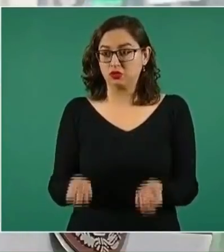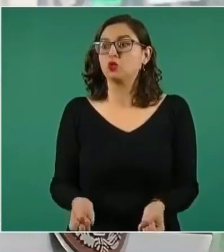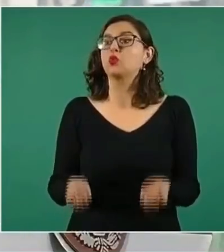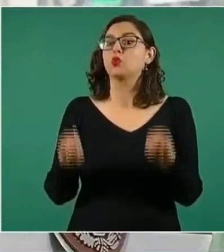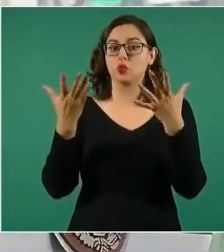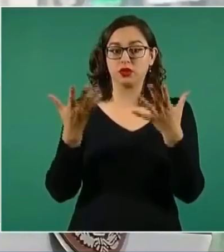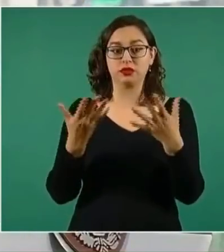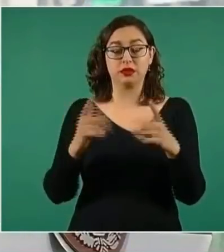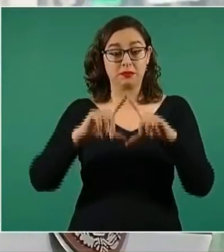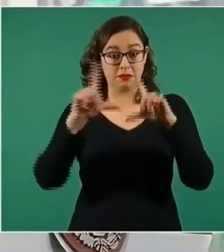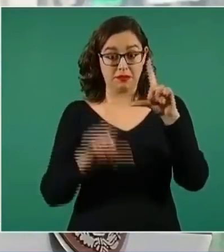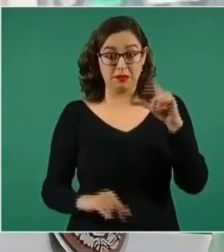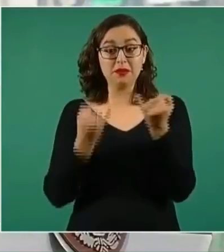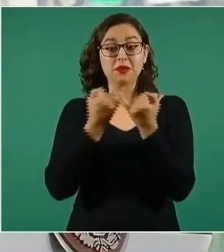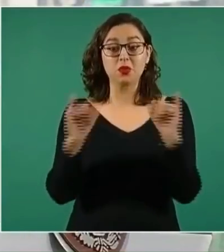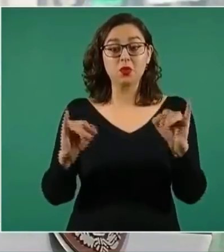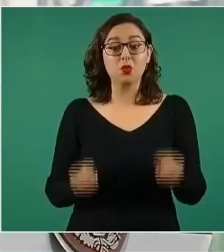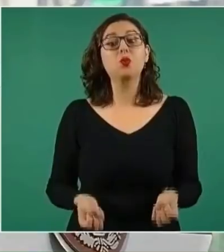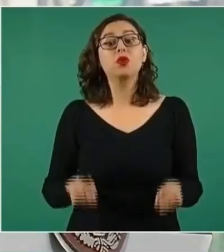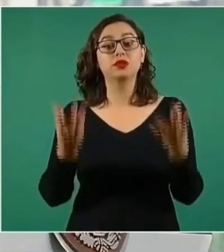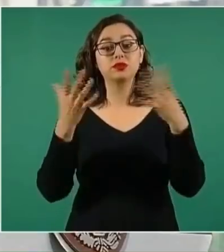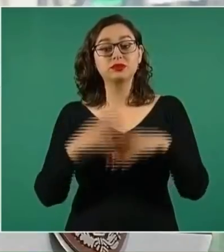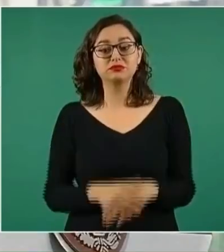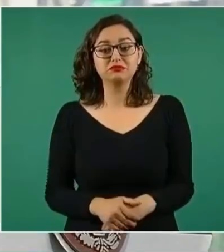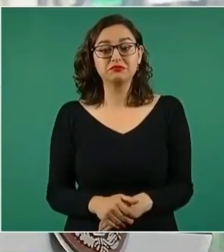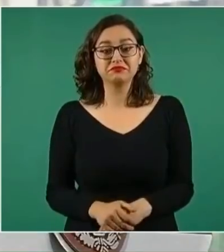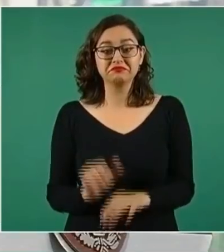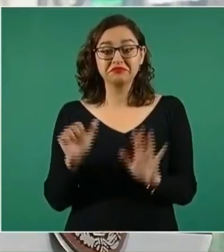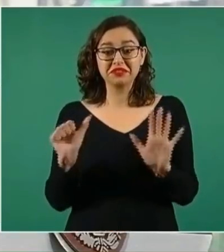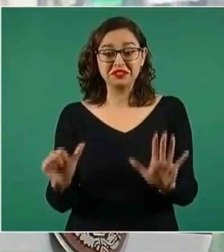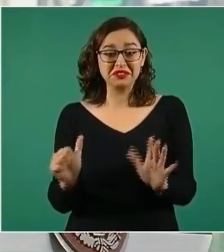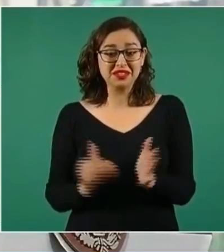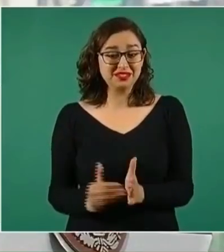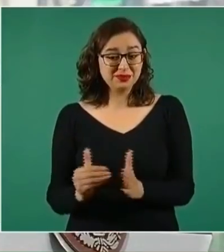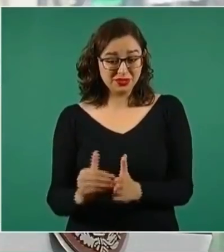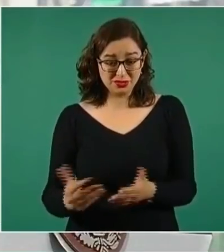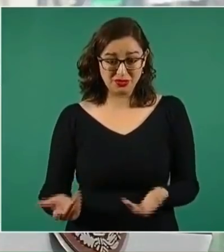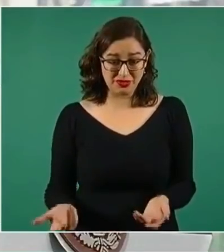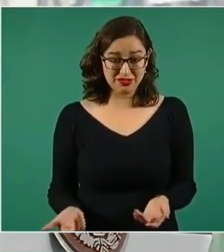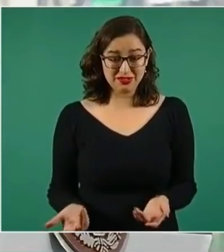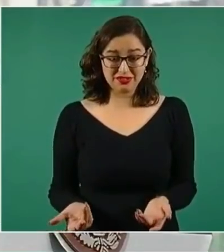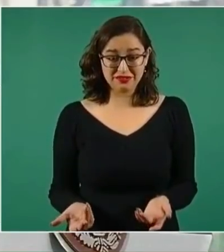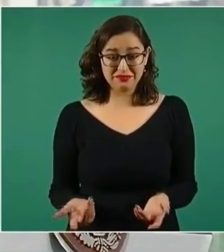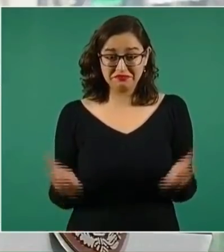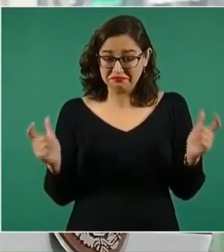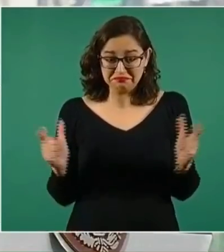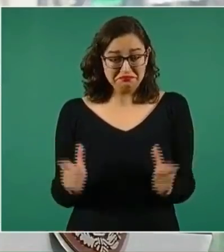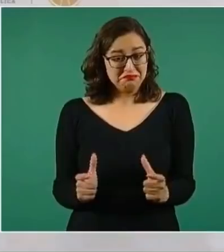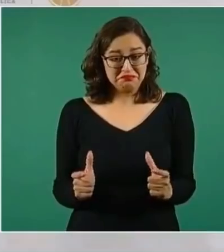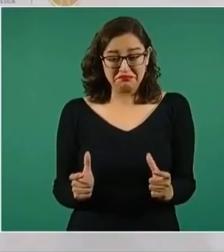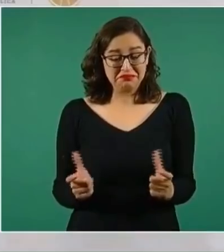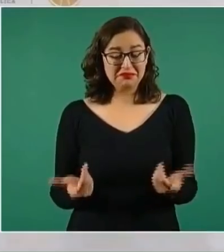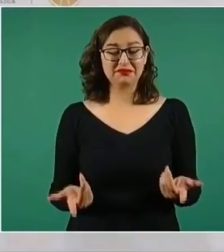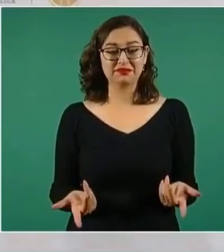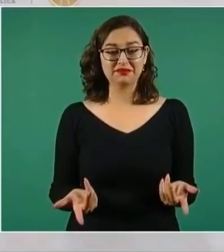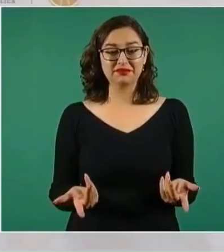su independencia era de 6 millones de habitantes.